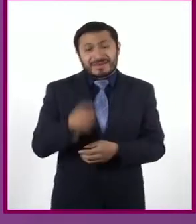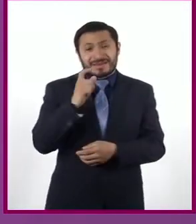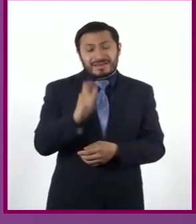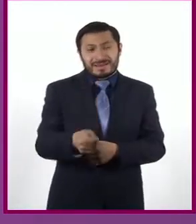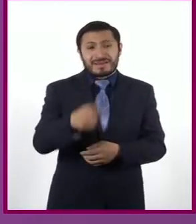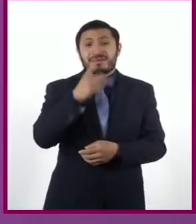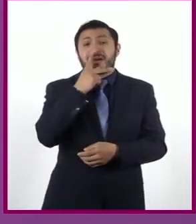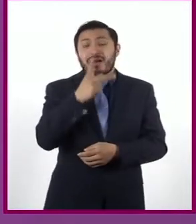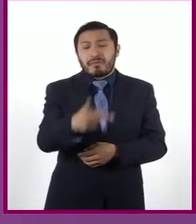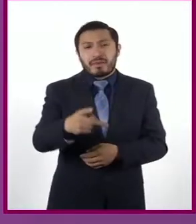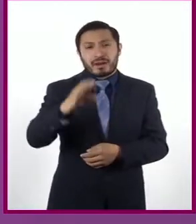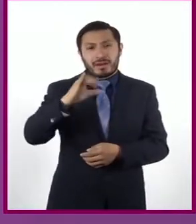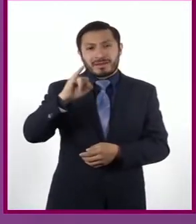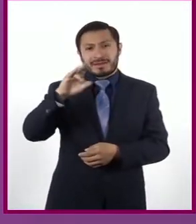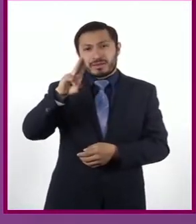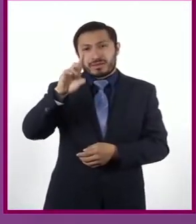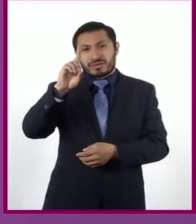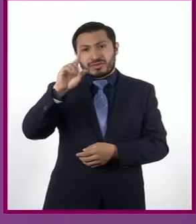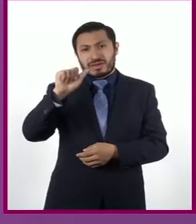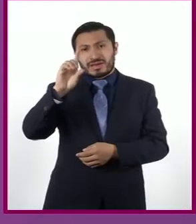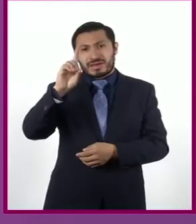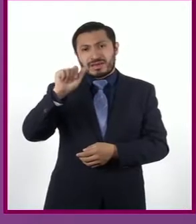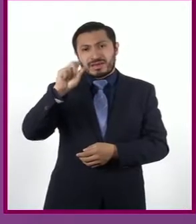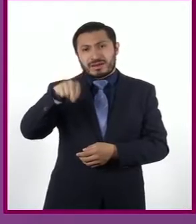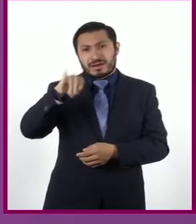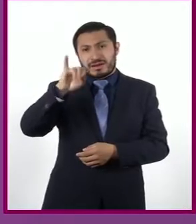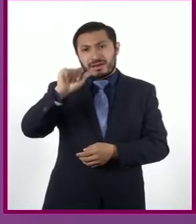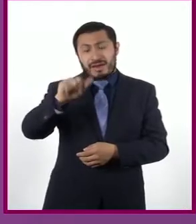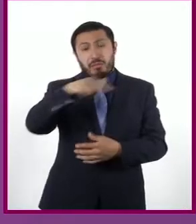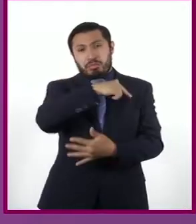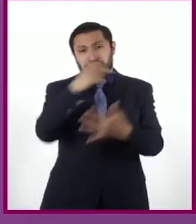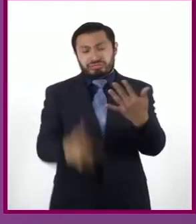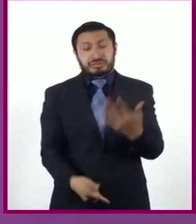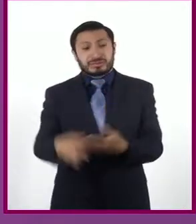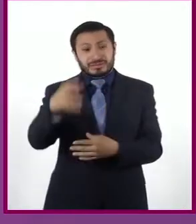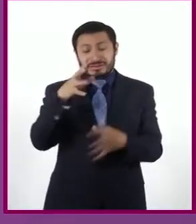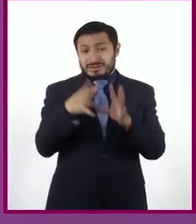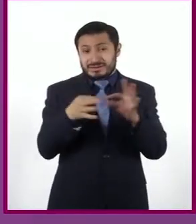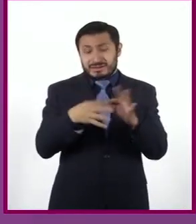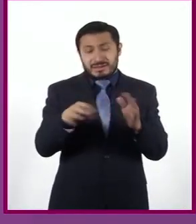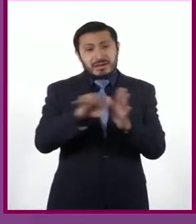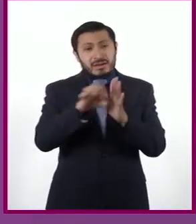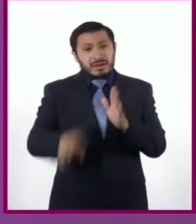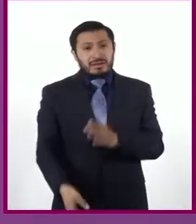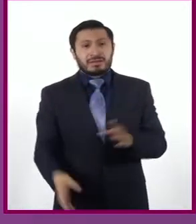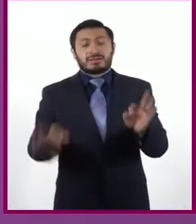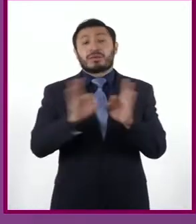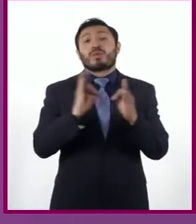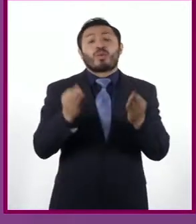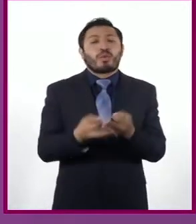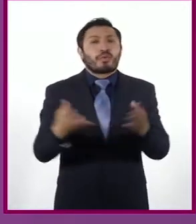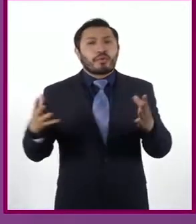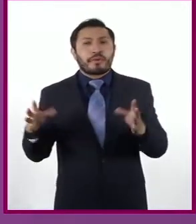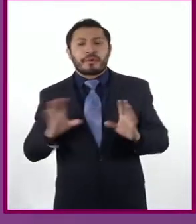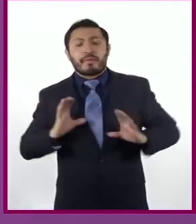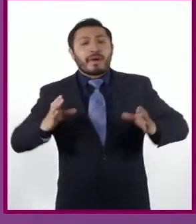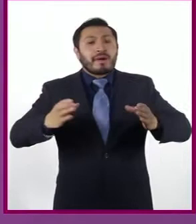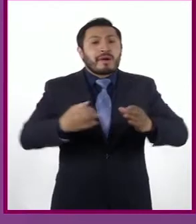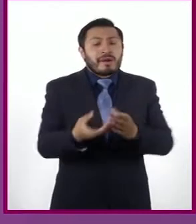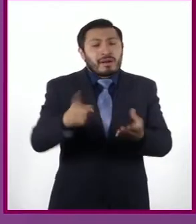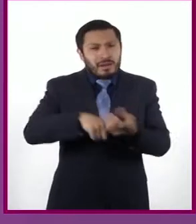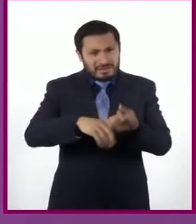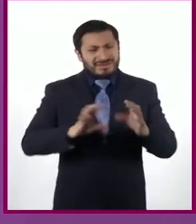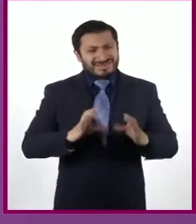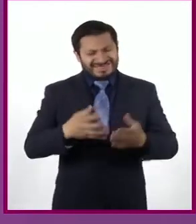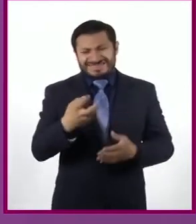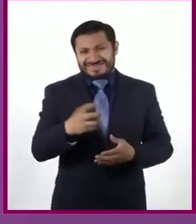ciudadanía tiene múltiples significados. En relación con tus preguntas, podemos definirla como una forma colectiva de pertenencia a una